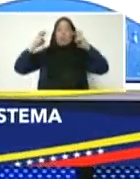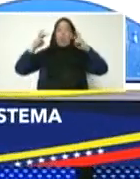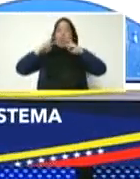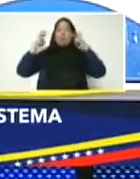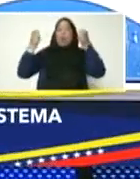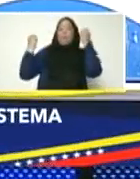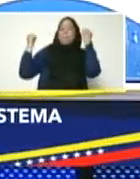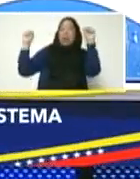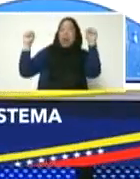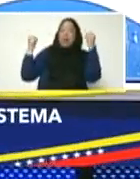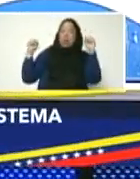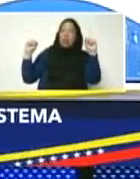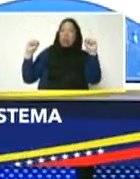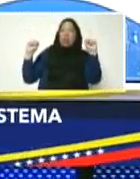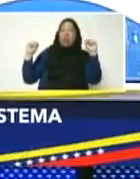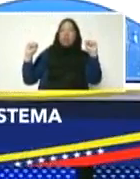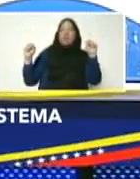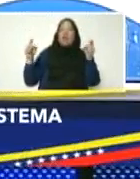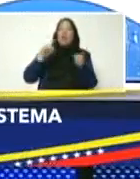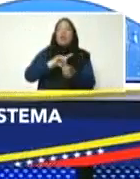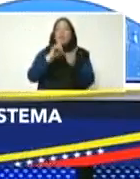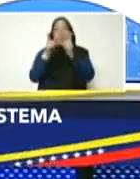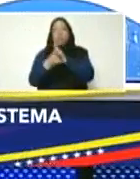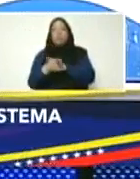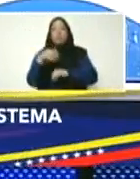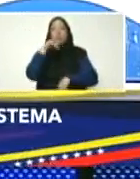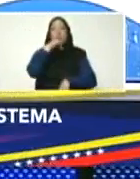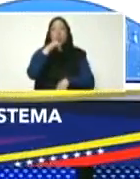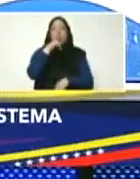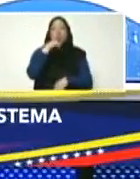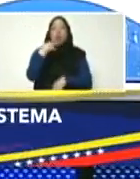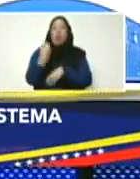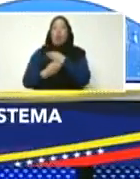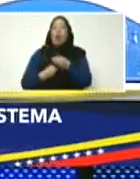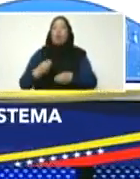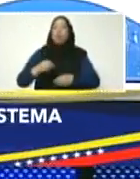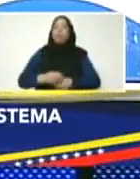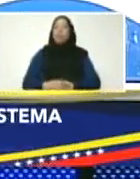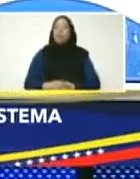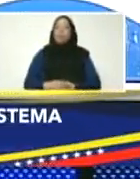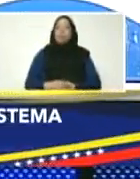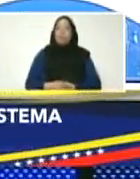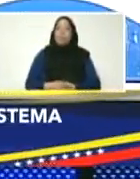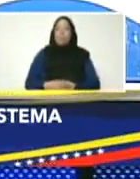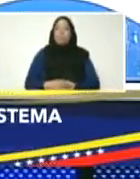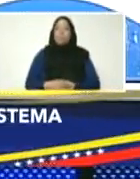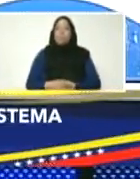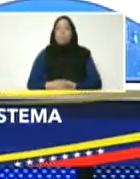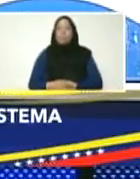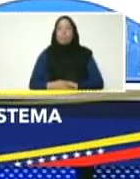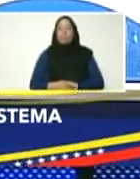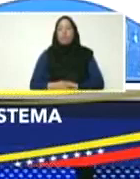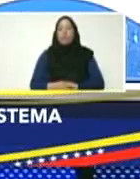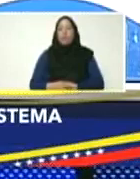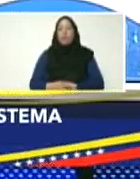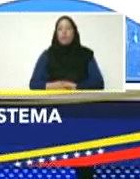la práctica, y si de la práctica se trata, vámonos desde Santa Teresa del